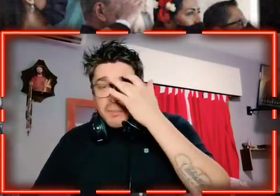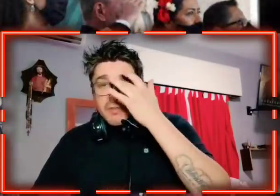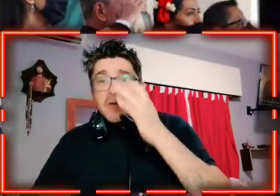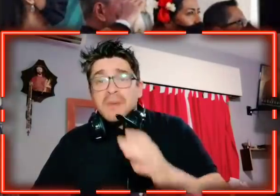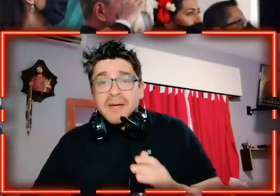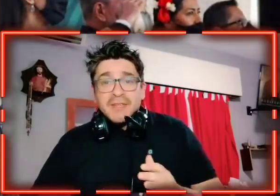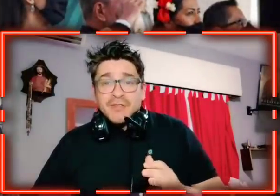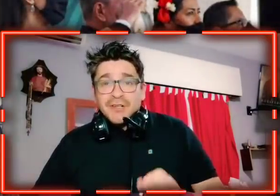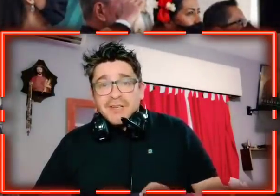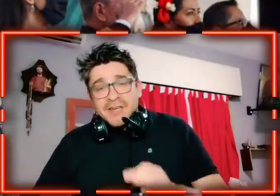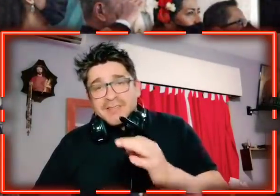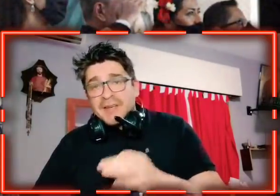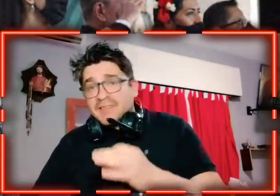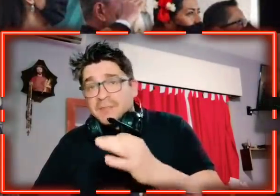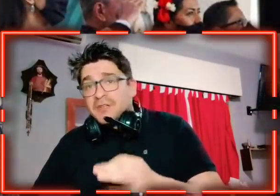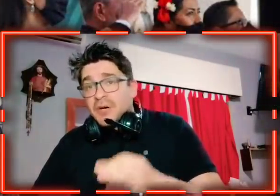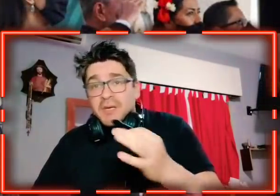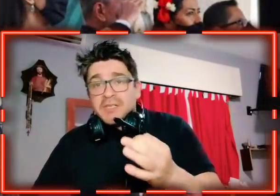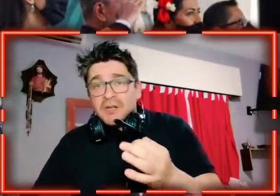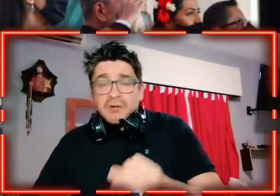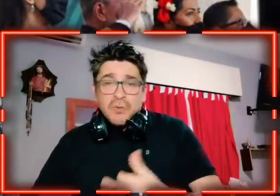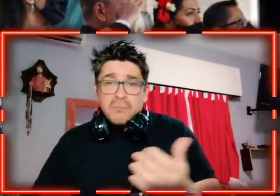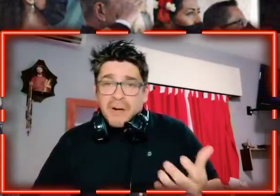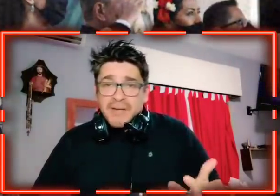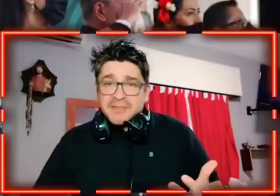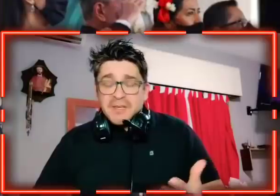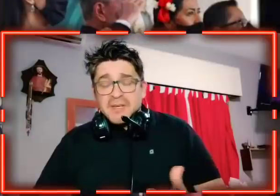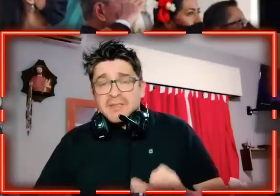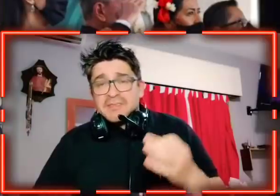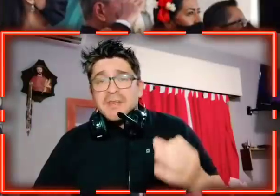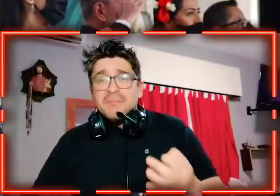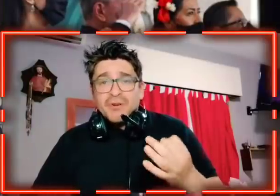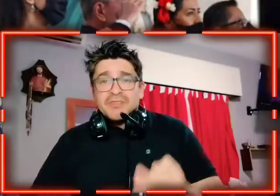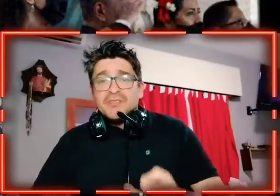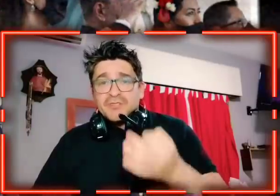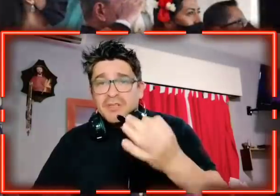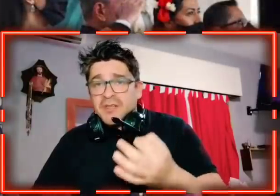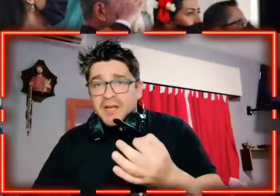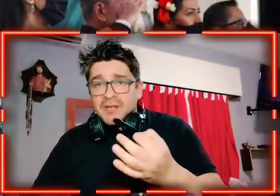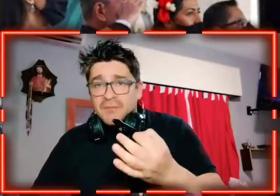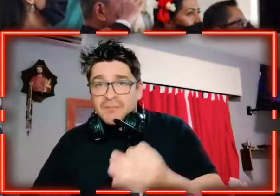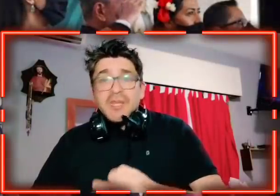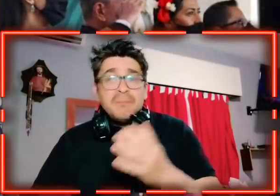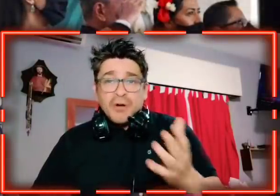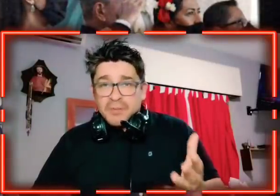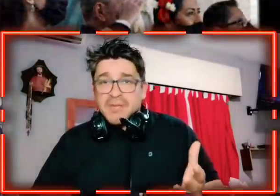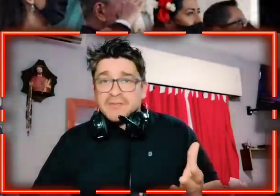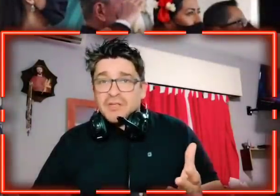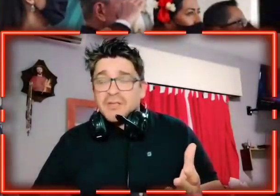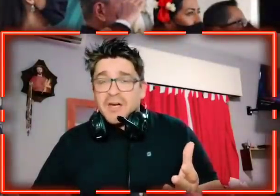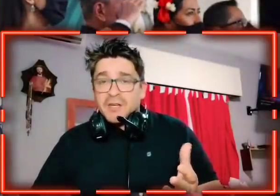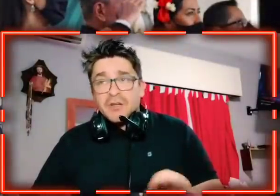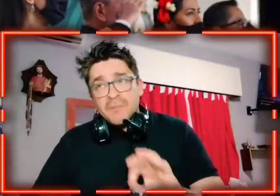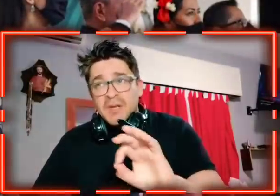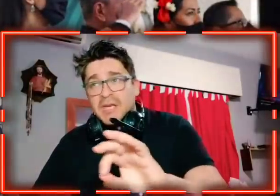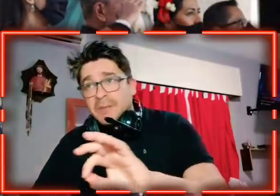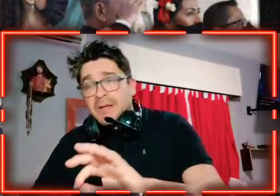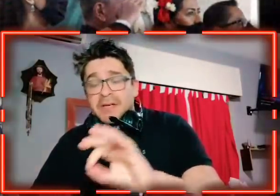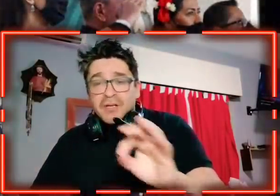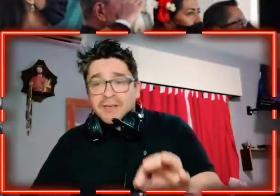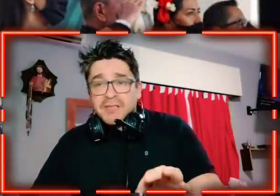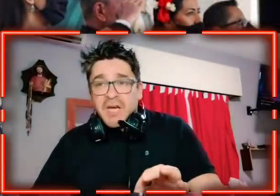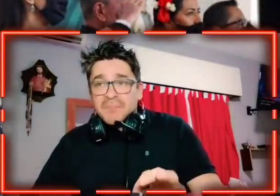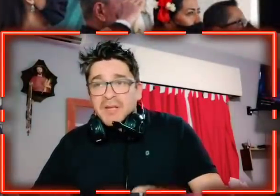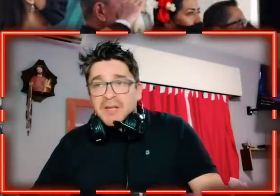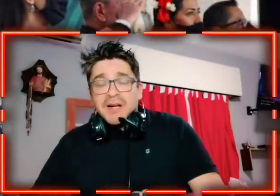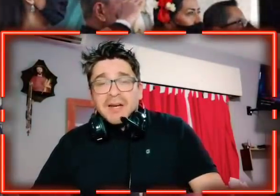Bolívar, ¿no? Pero también me encantó ese agradecimiento a México, un país 100% solidario, de por vida solidario, ¿no? Es